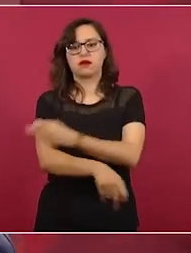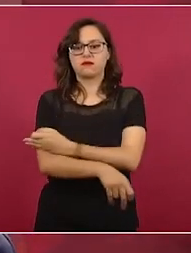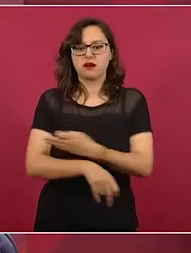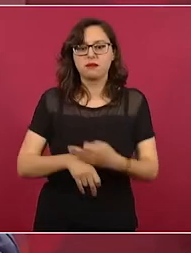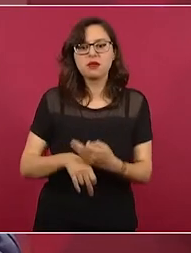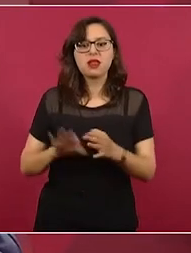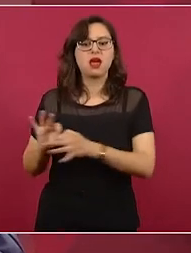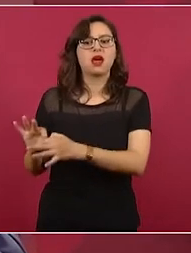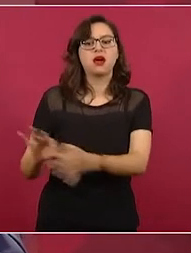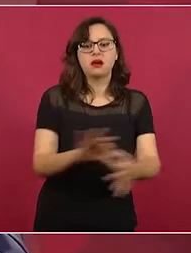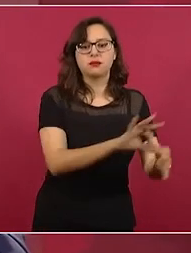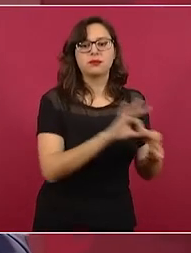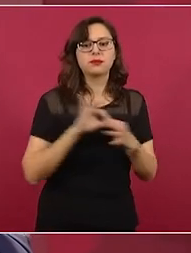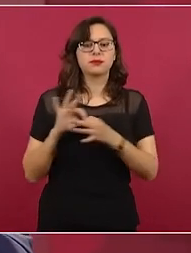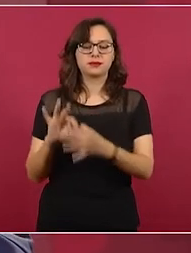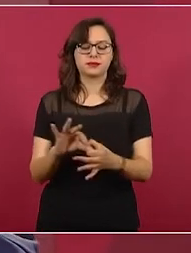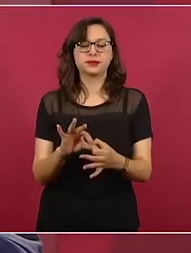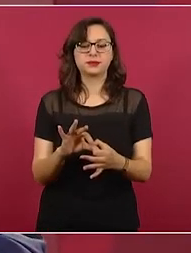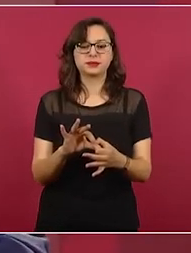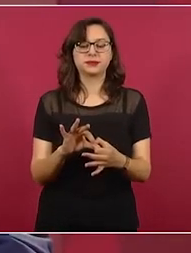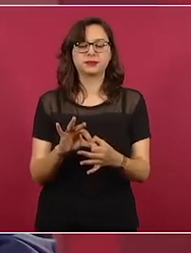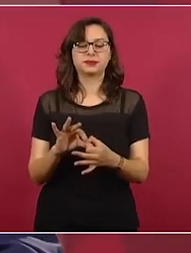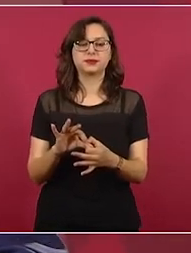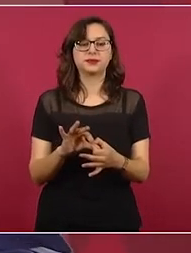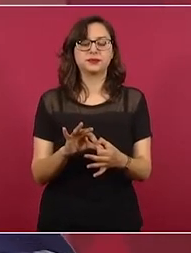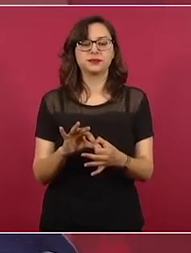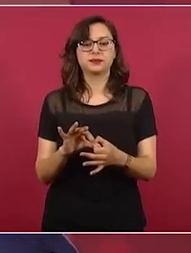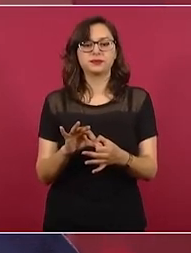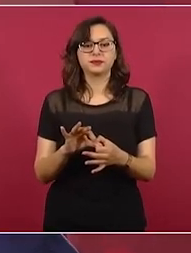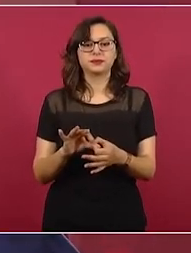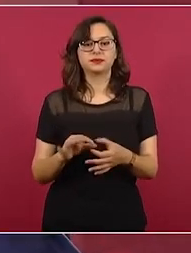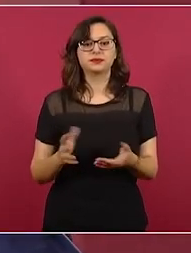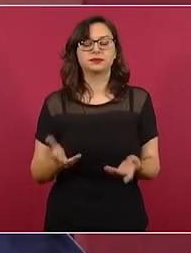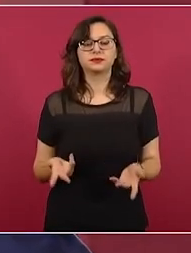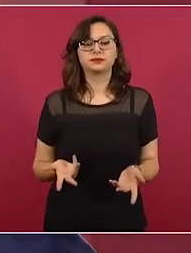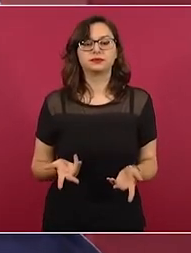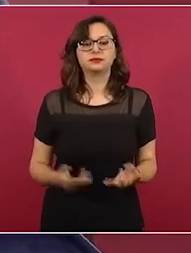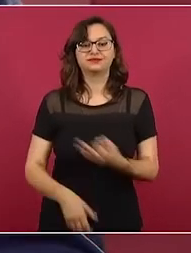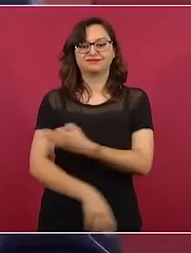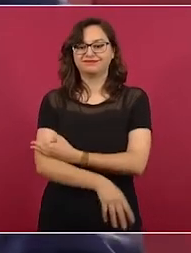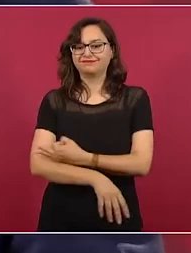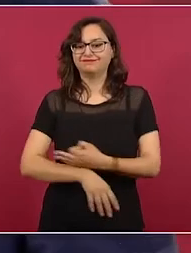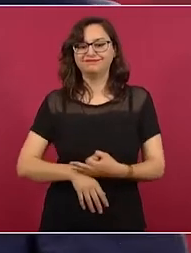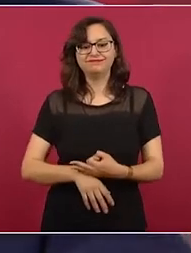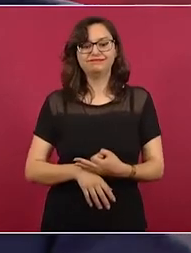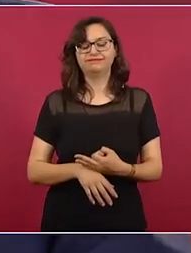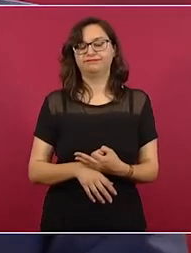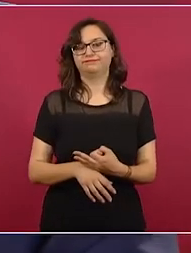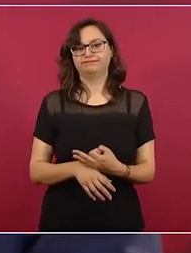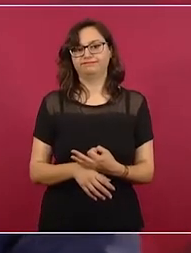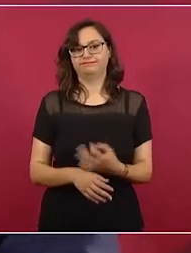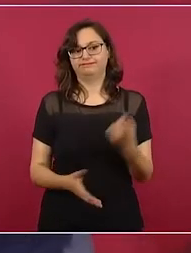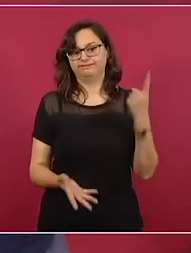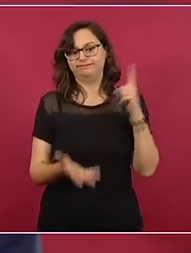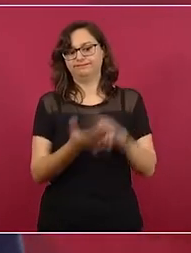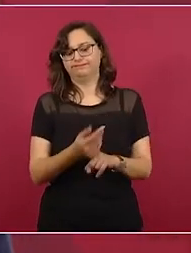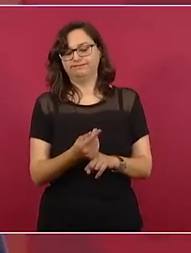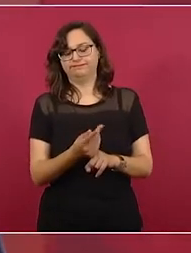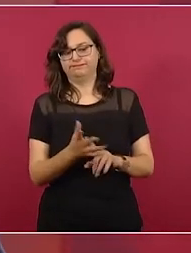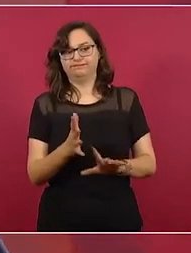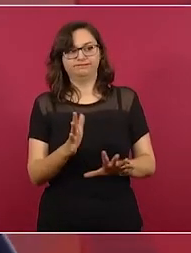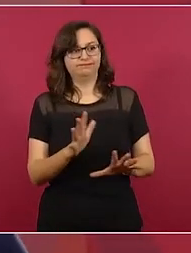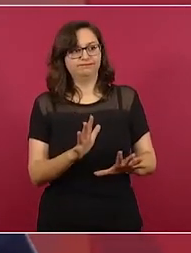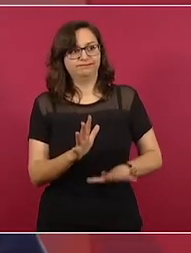mexicanas. La familia es la principal institución de seguridad